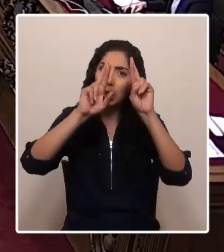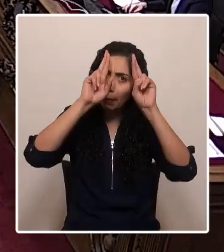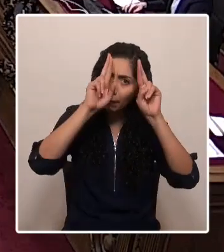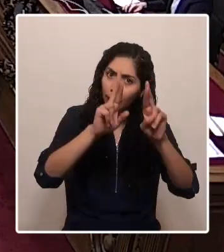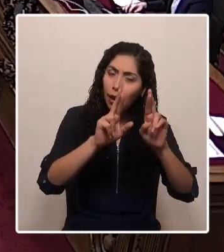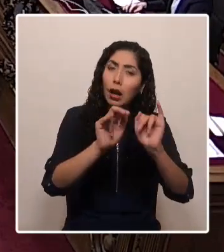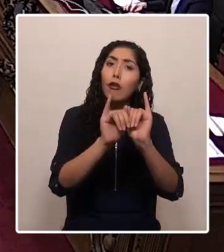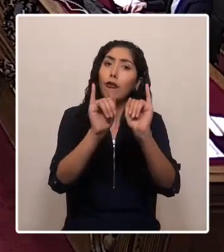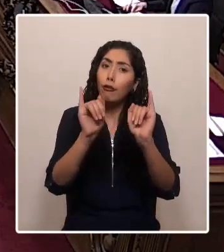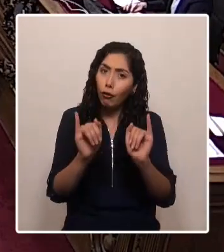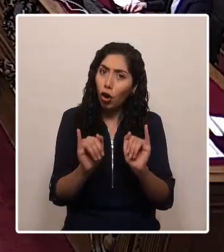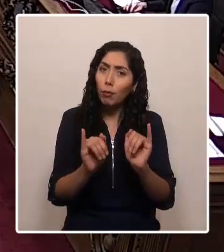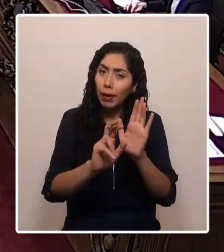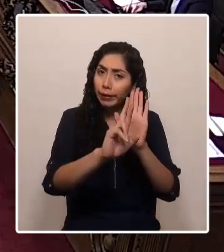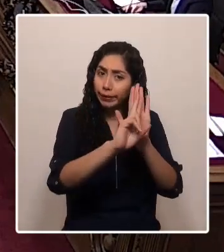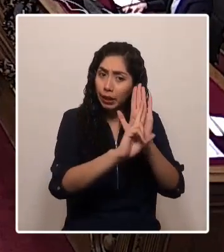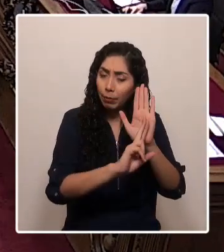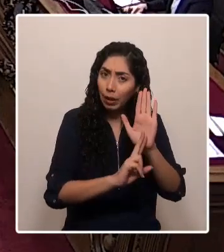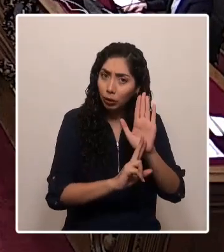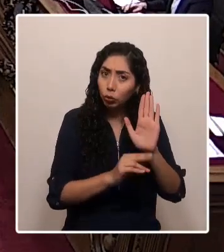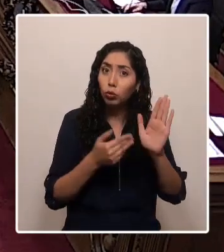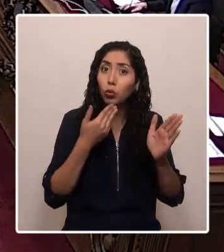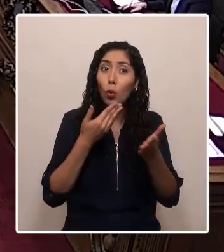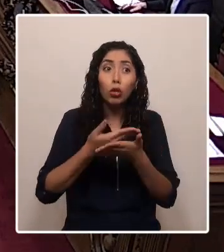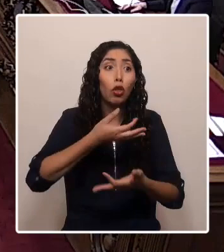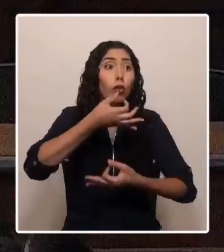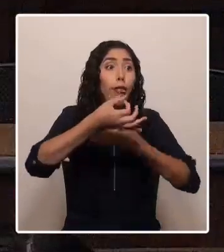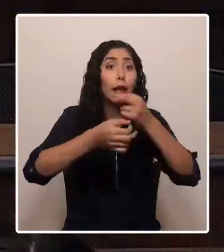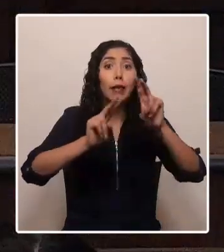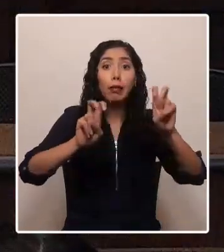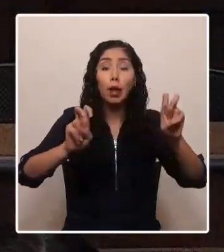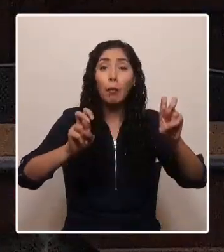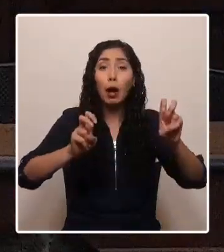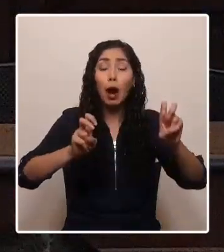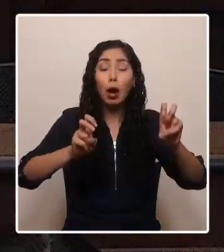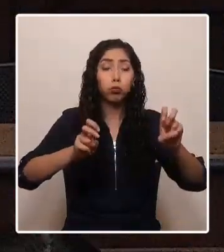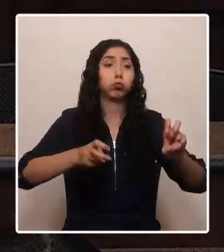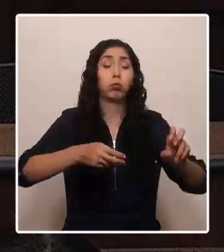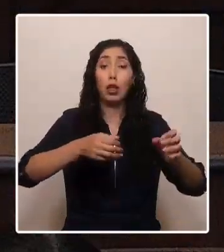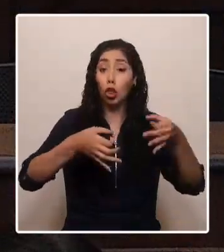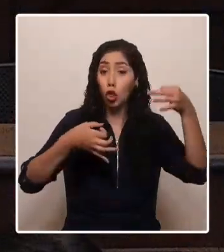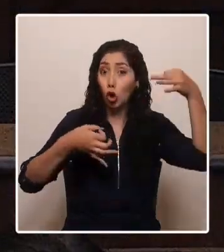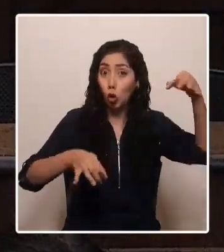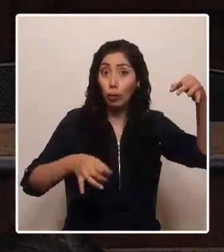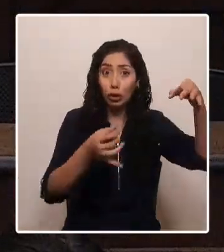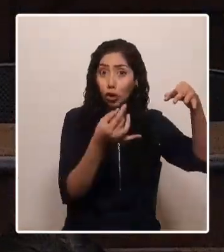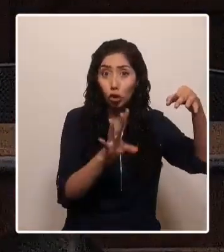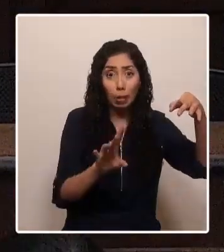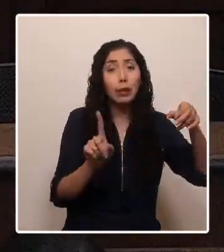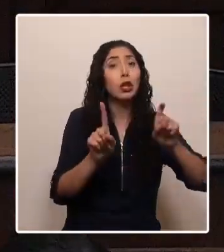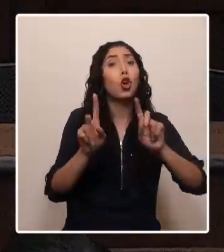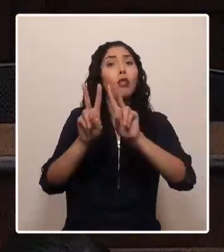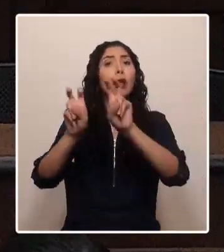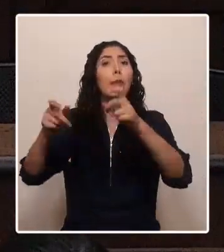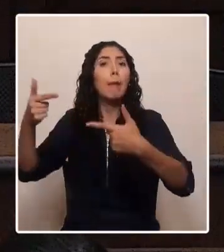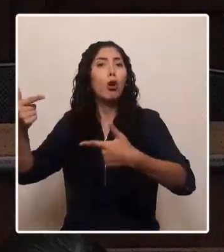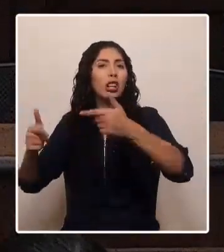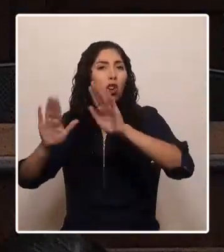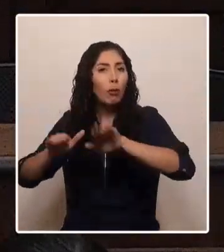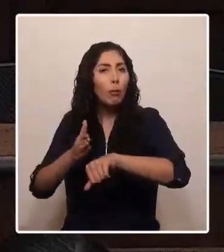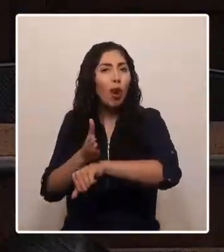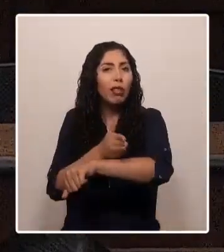dado en el reglamento. Las observaciones a la cuenta son precisamente eso, observaciones a la cuenta, y no puntos políticos como el que trató de hacer la convencional